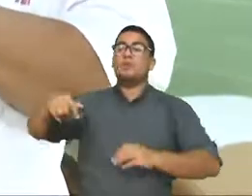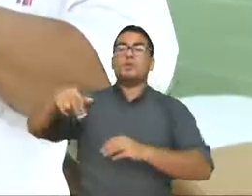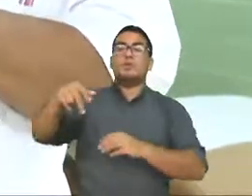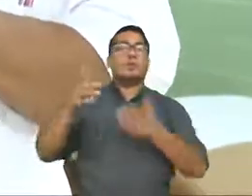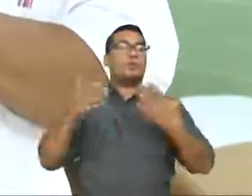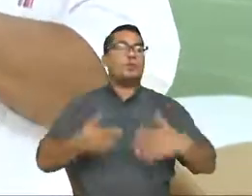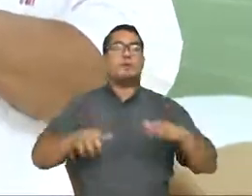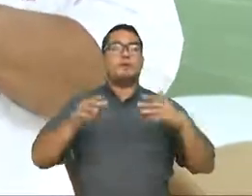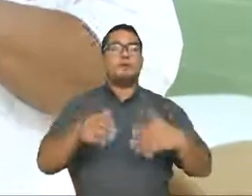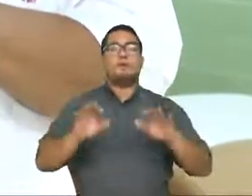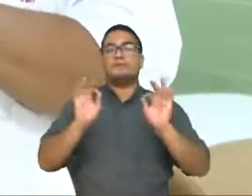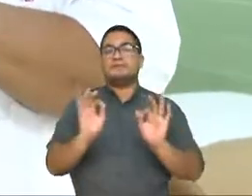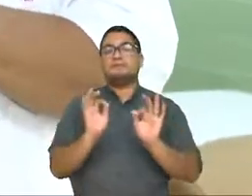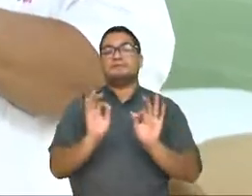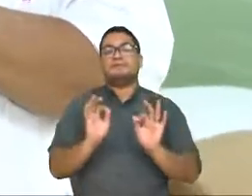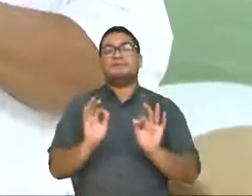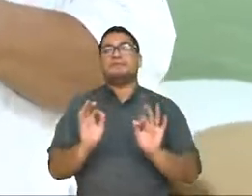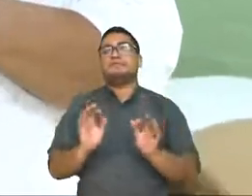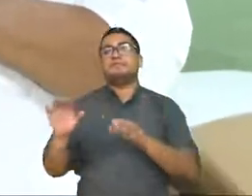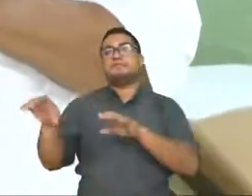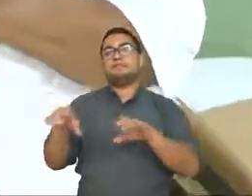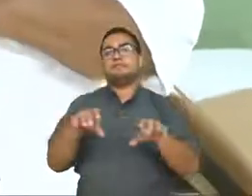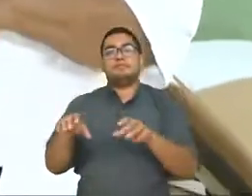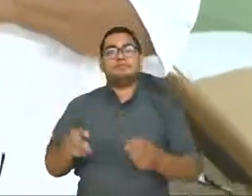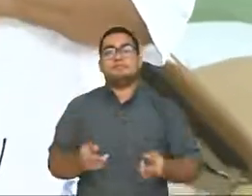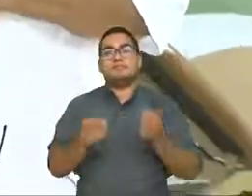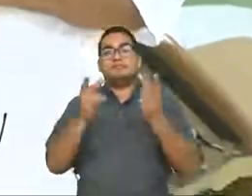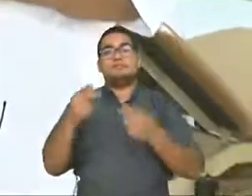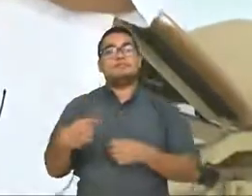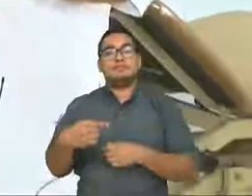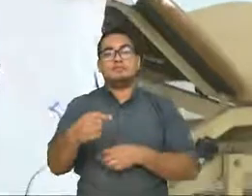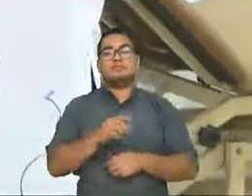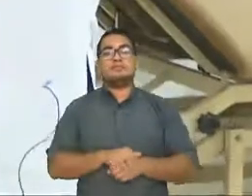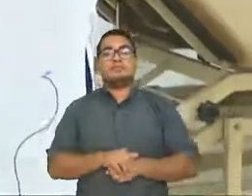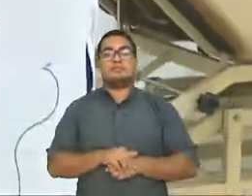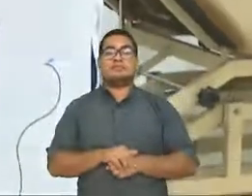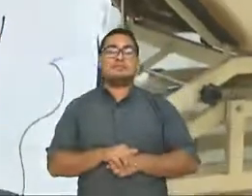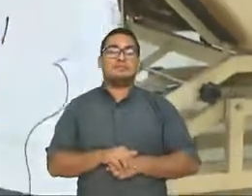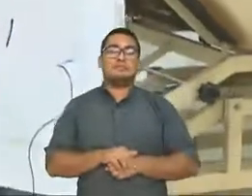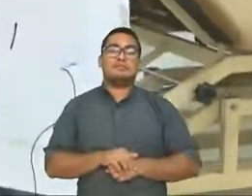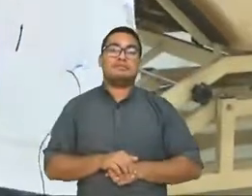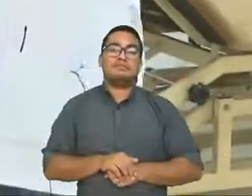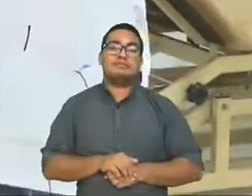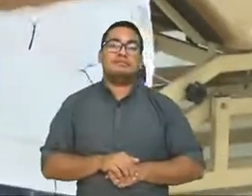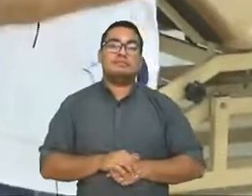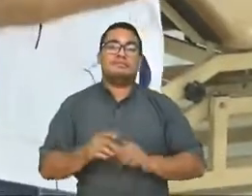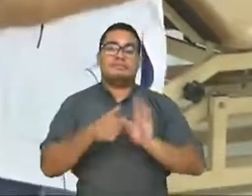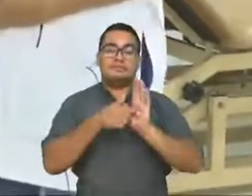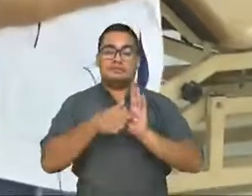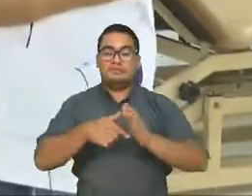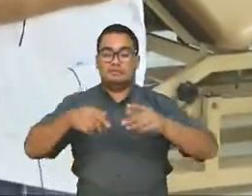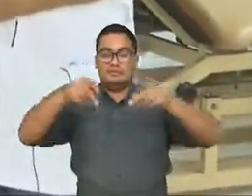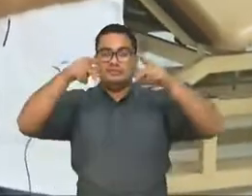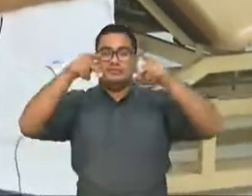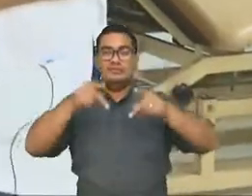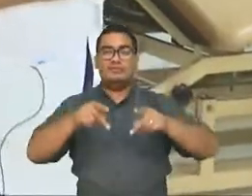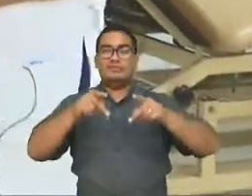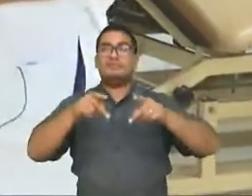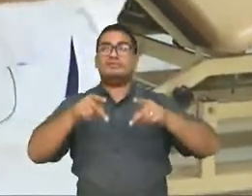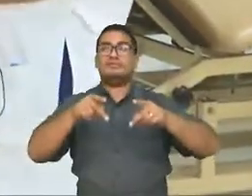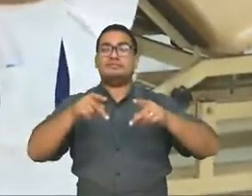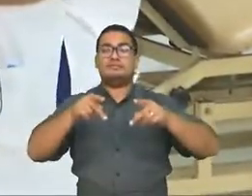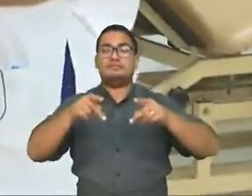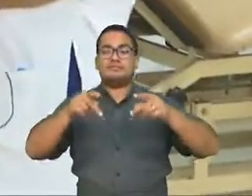prótesis y sea independiente en sus actividades de la vida diaria. ¿Qué pasaría, por ejemplo, si un si un paciente que tuvo un trauma